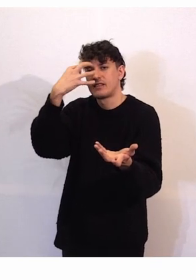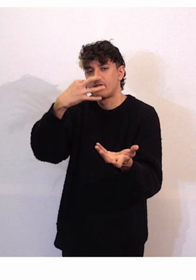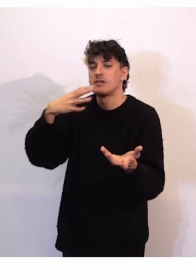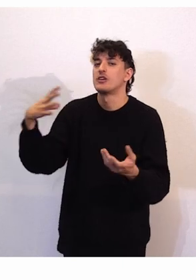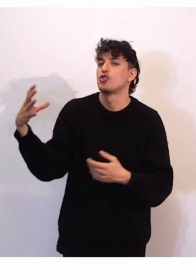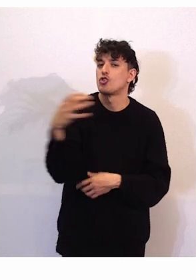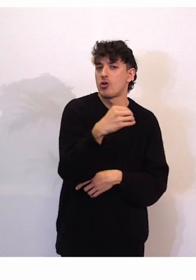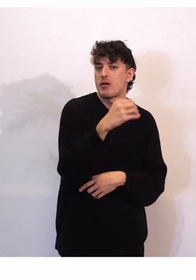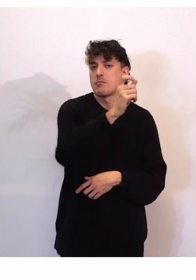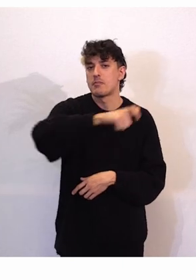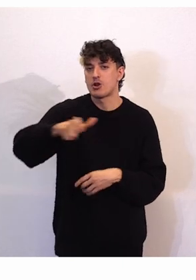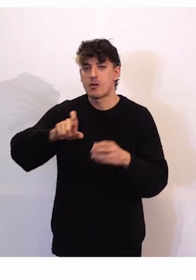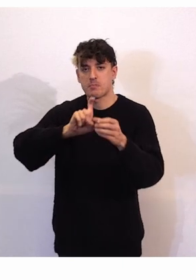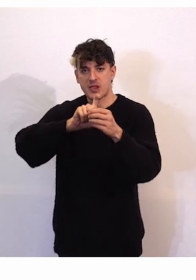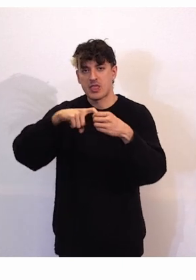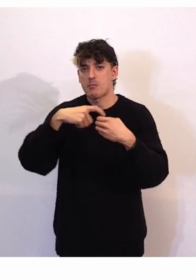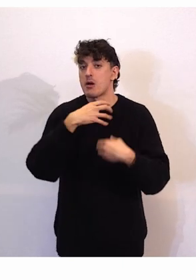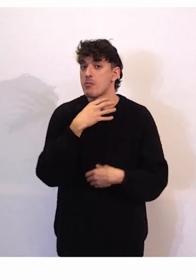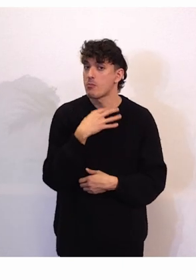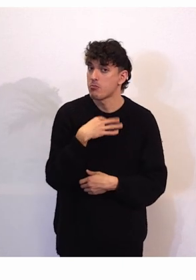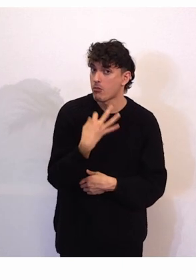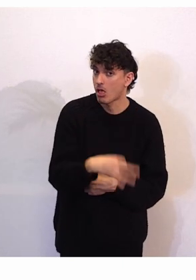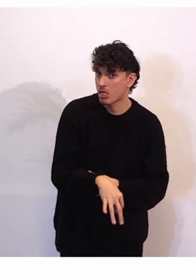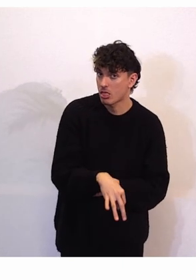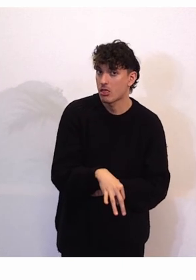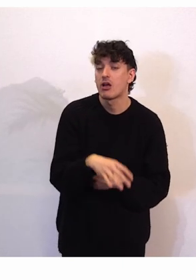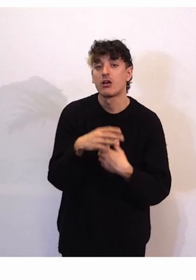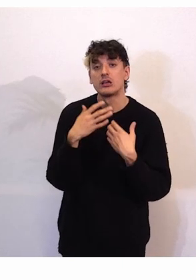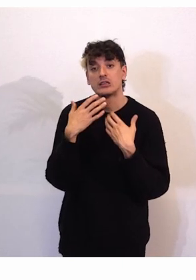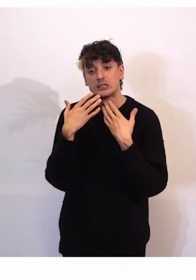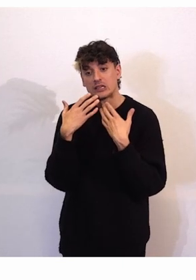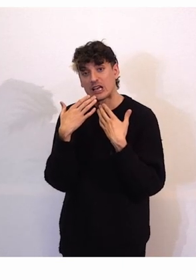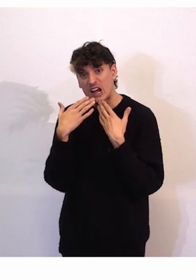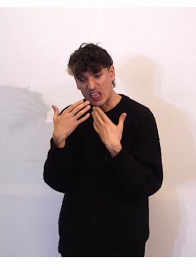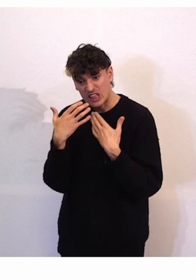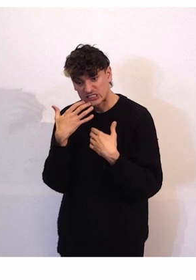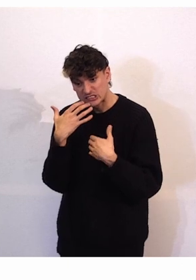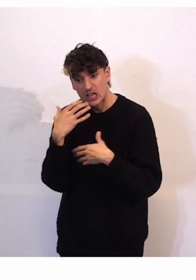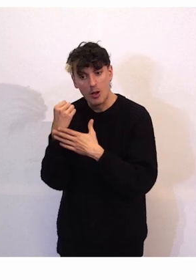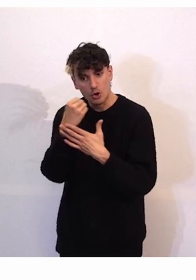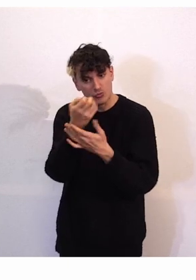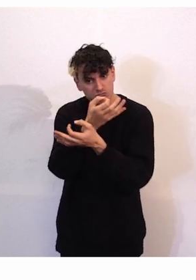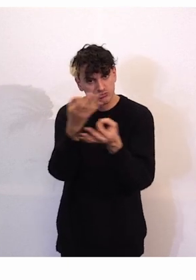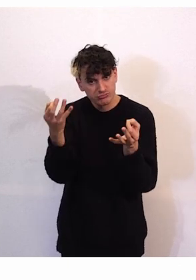participar si tenemos apoyo adecuado, porque todos somos todos. Muchas gracias.